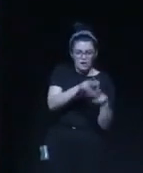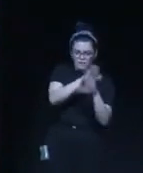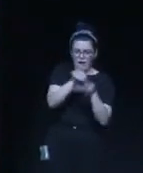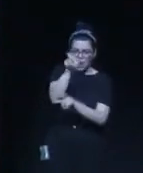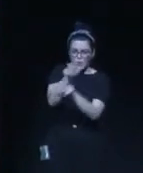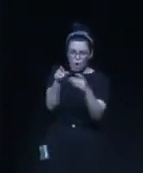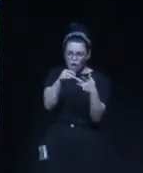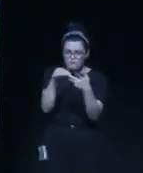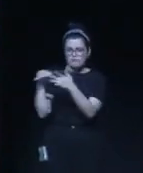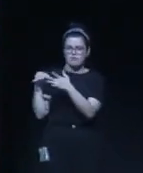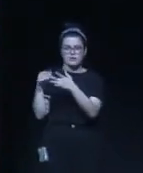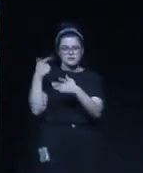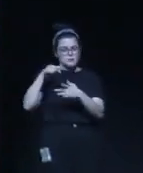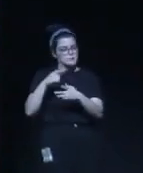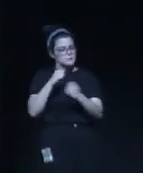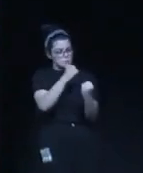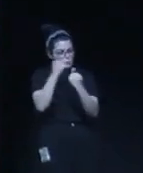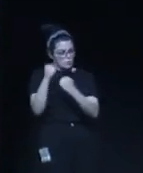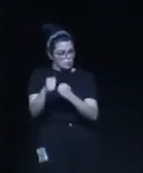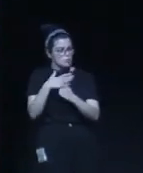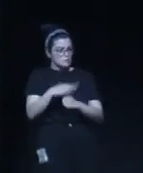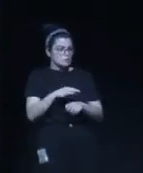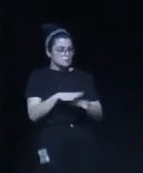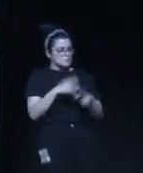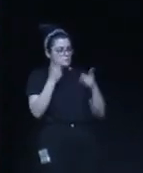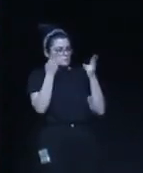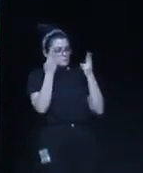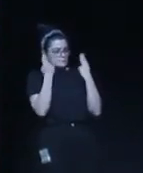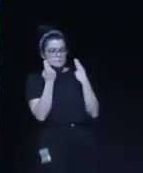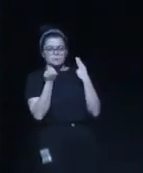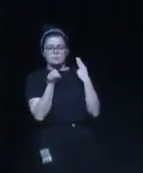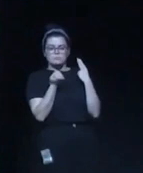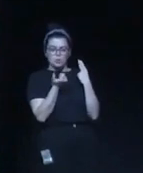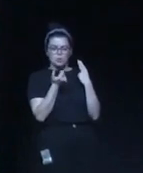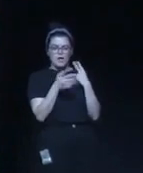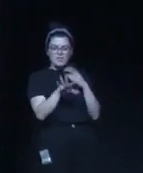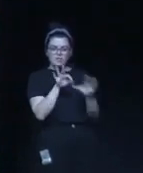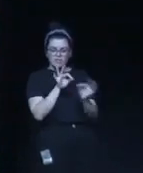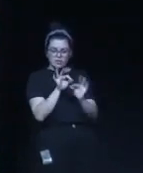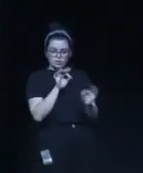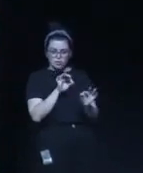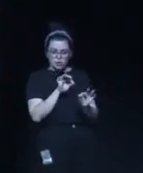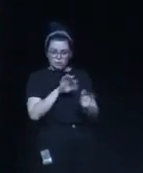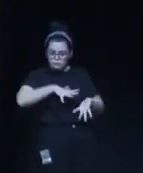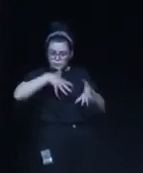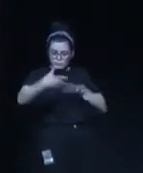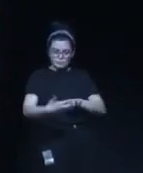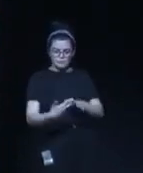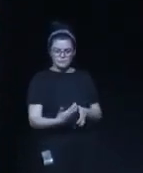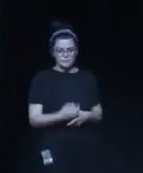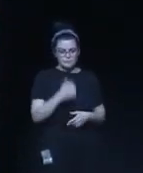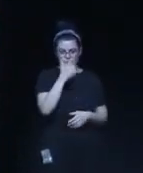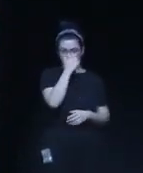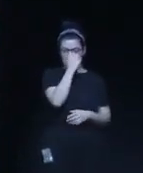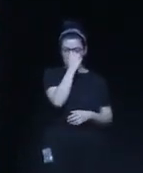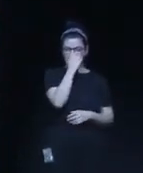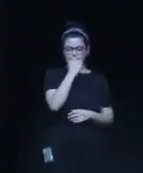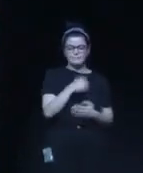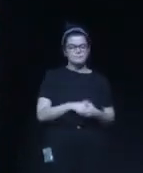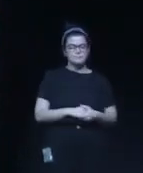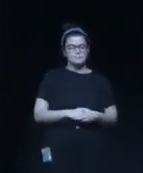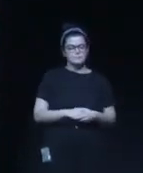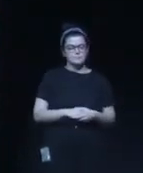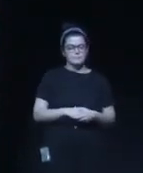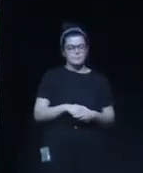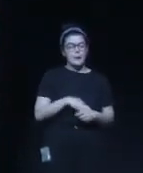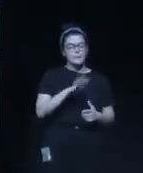determinados estamentos, pues, se tomen las decisiones que se tienen que tomar, ¿no? Pero yo creo que además de eso, es muy,